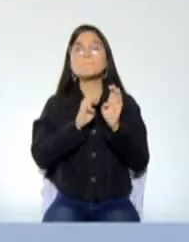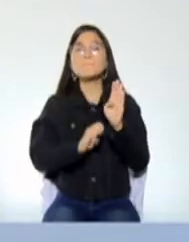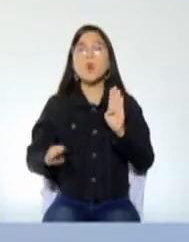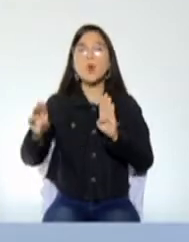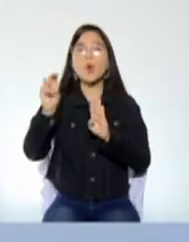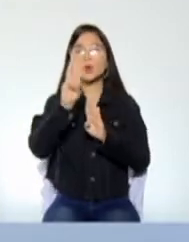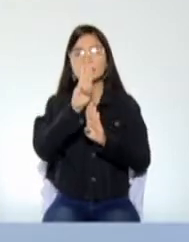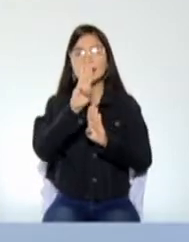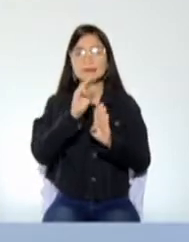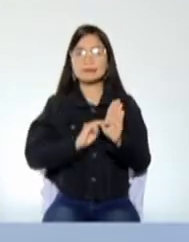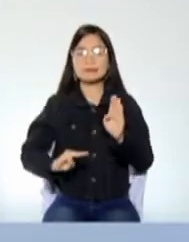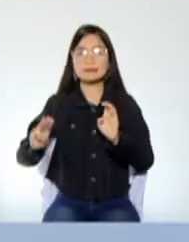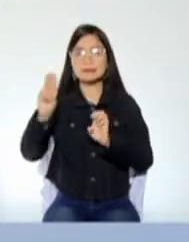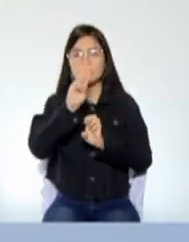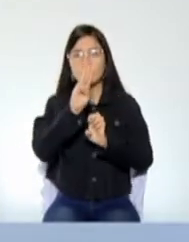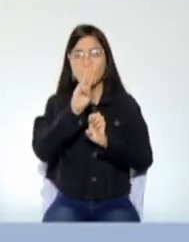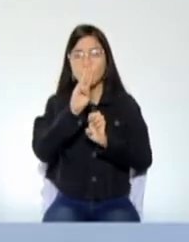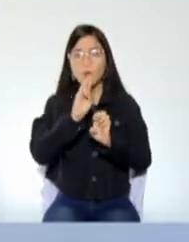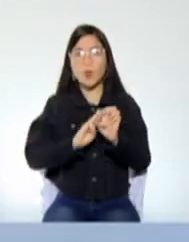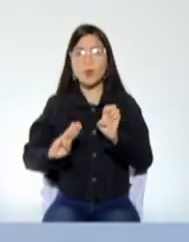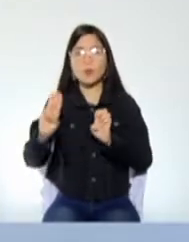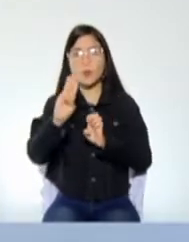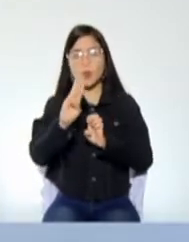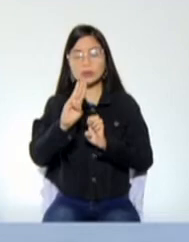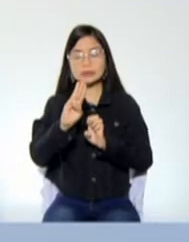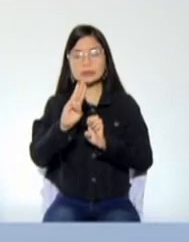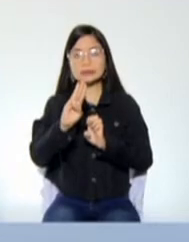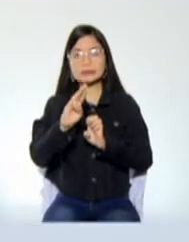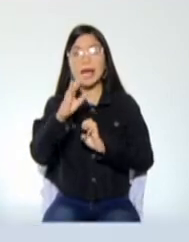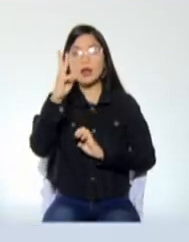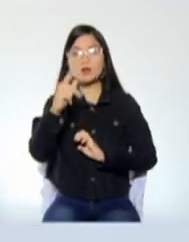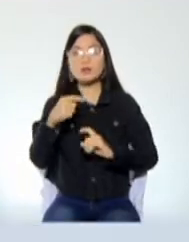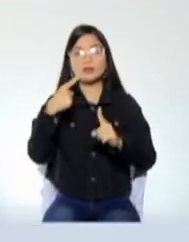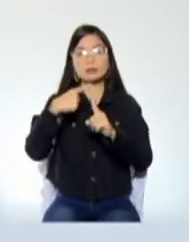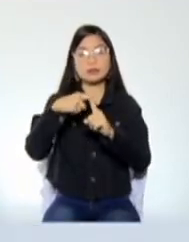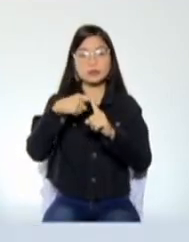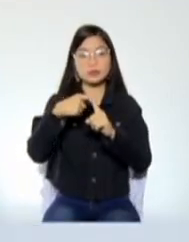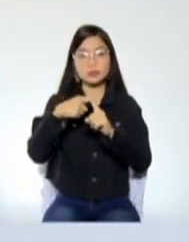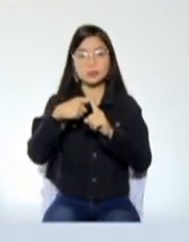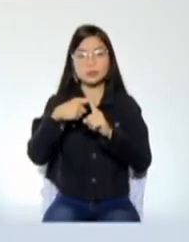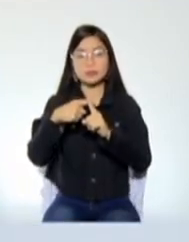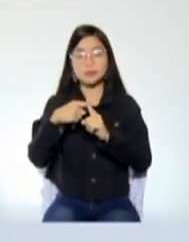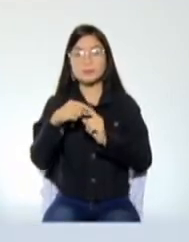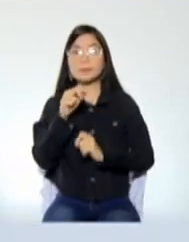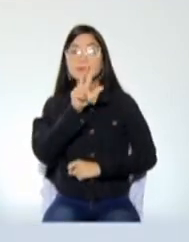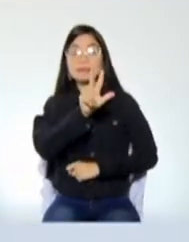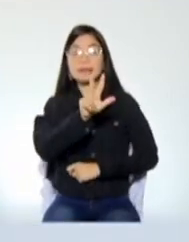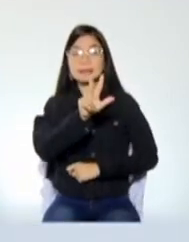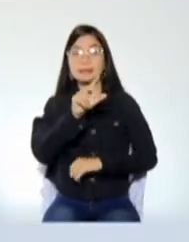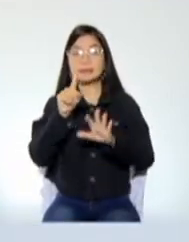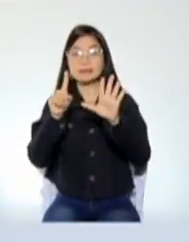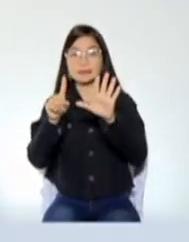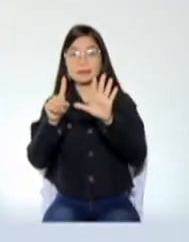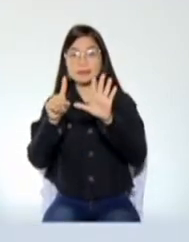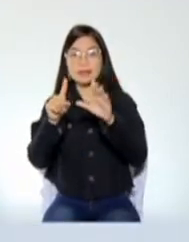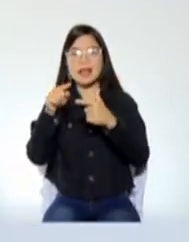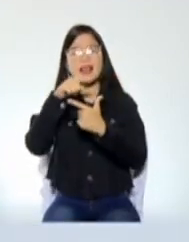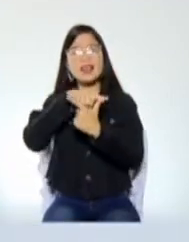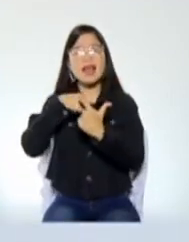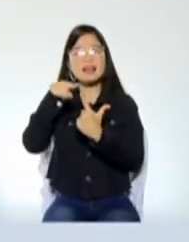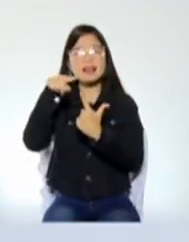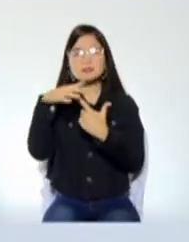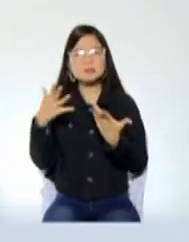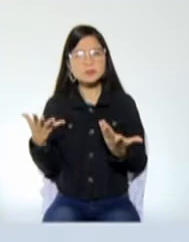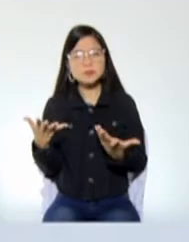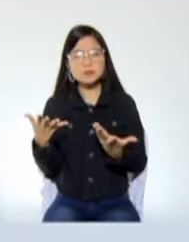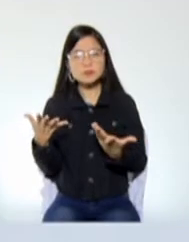en las potencias se van a sumar. Y la raíz de 36 es 6. ¿Cómo sabemos cuáles son esas raíces exactas?